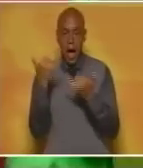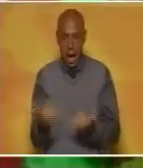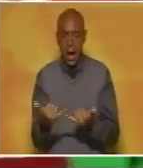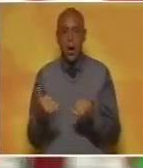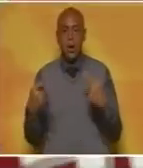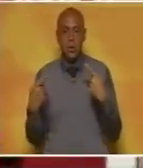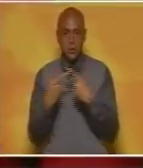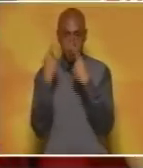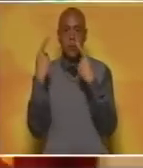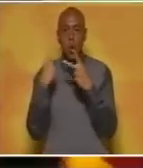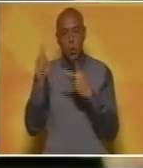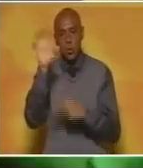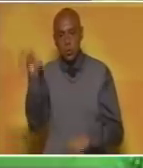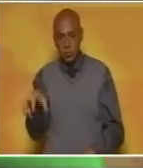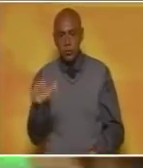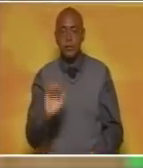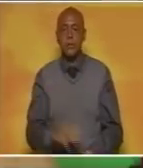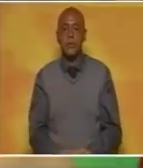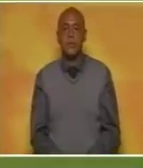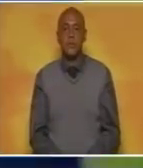equipo Aston Villa.